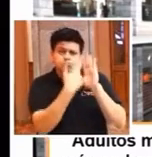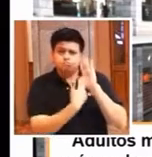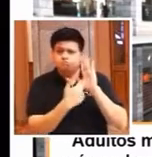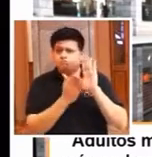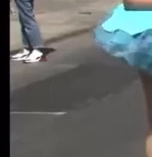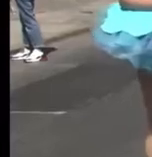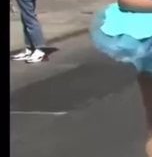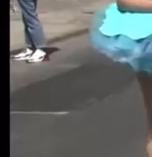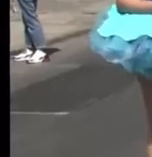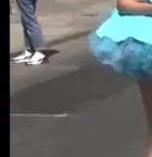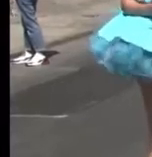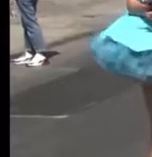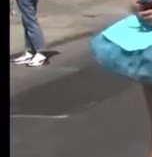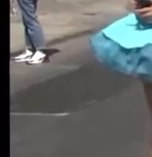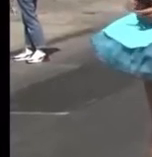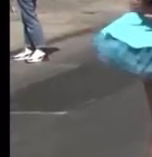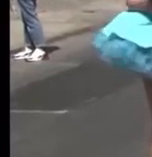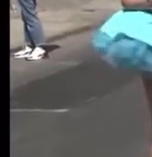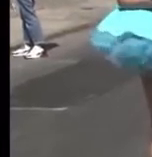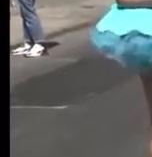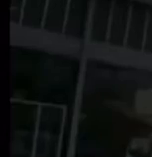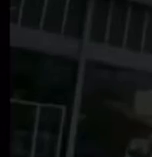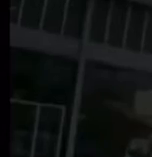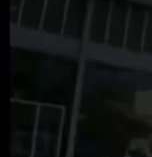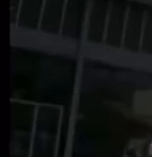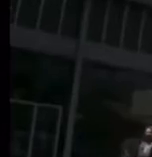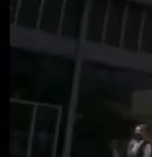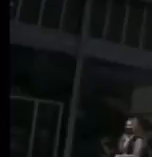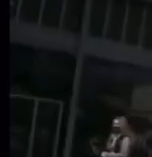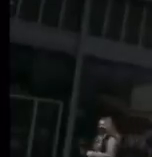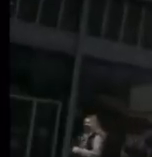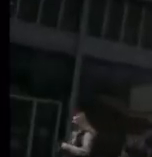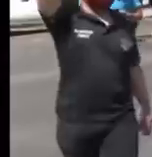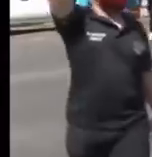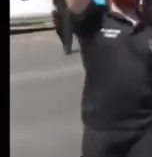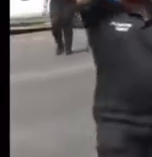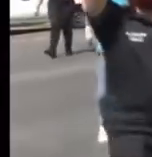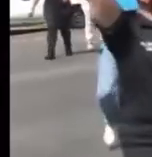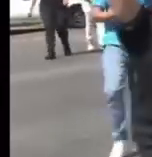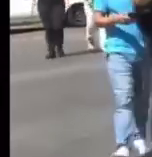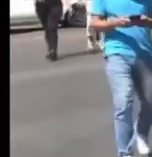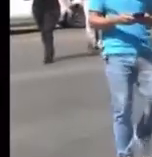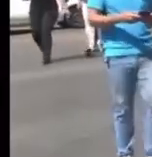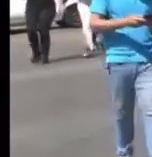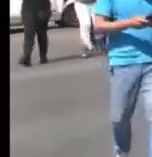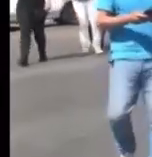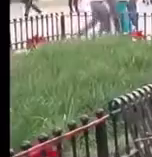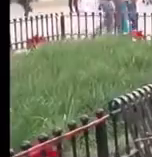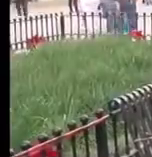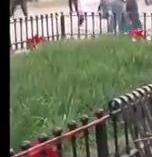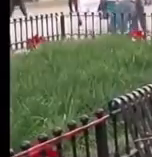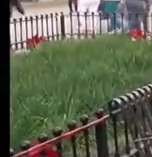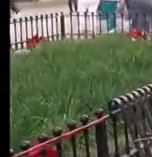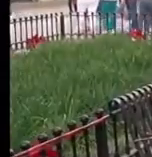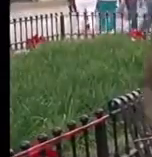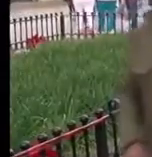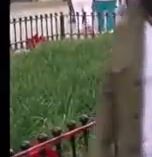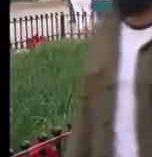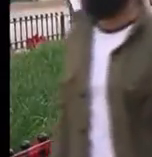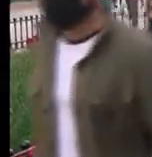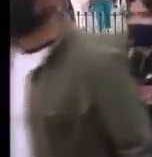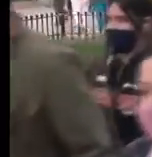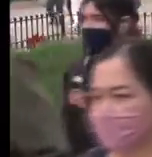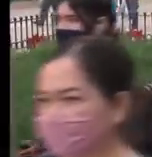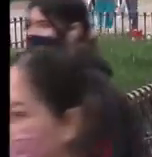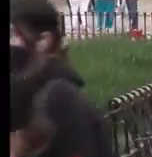medidas. Luego de un año de estar cerrados, los salones de fiestas infantiles ya podrán abrir. Lo harán a un 30% de su aforo de lunes a domingo